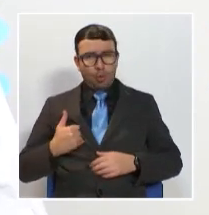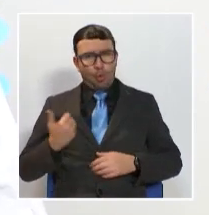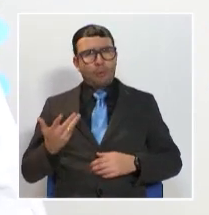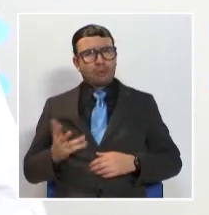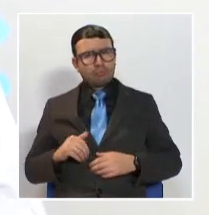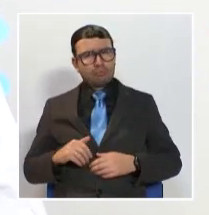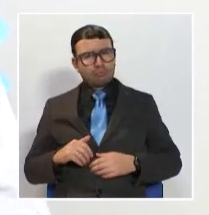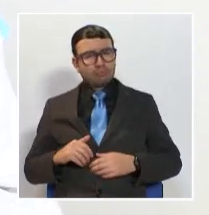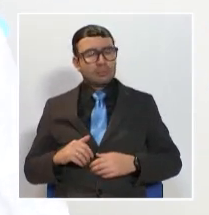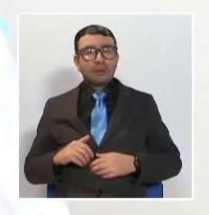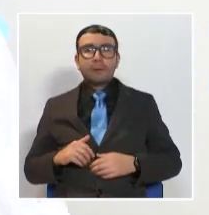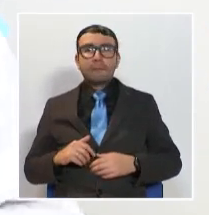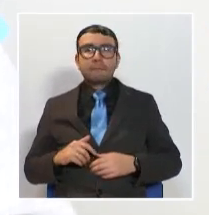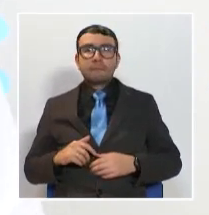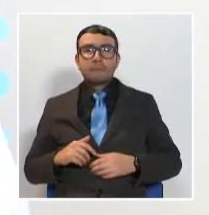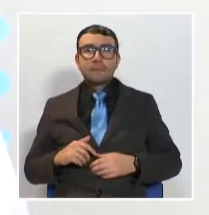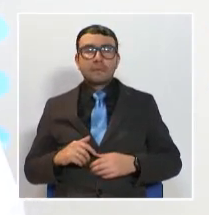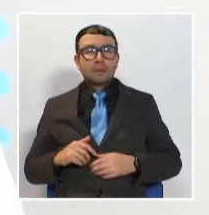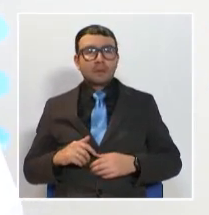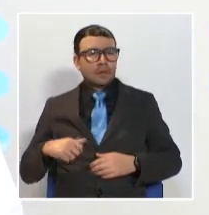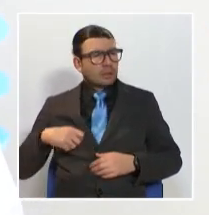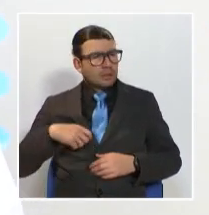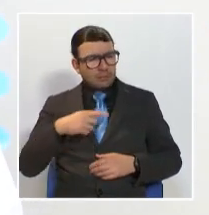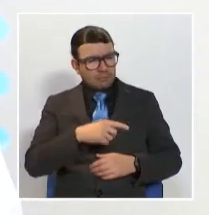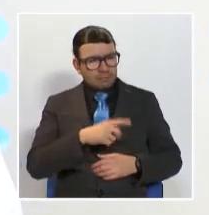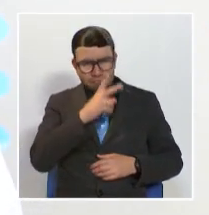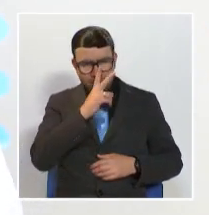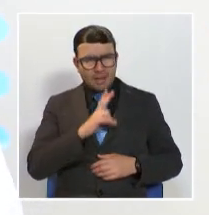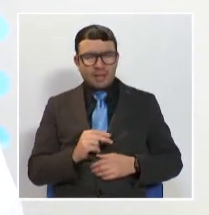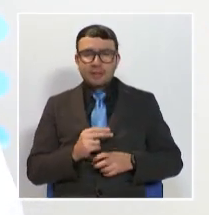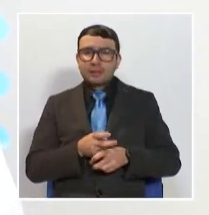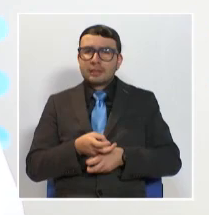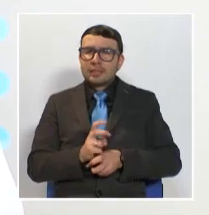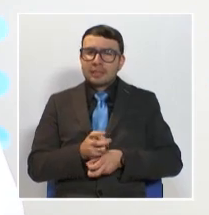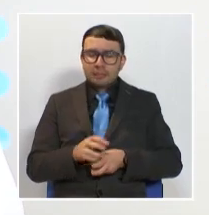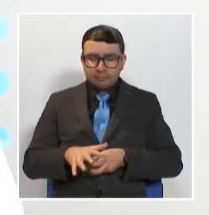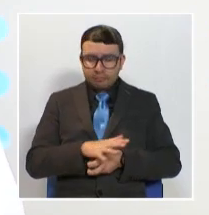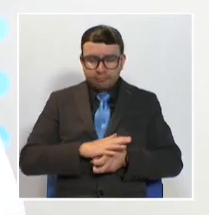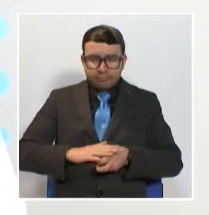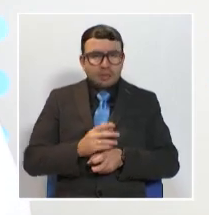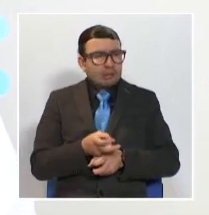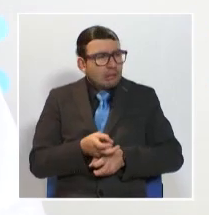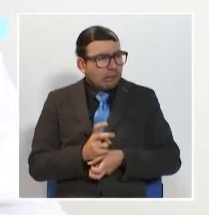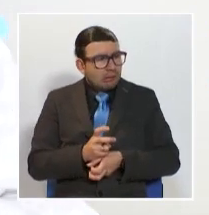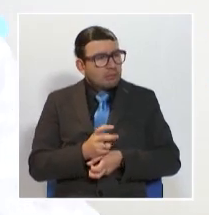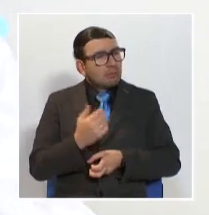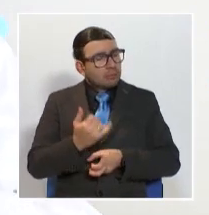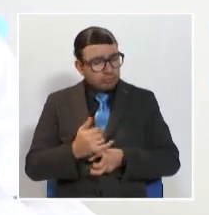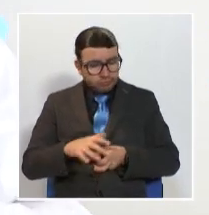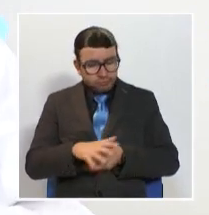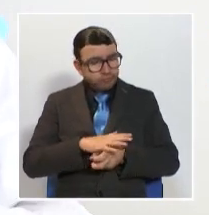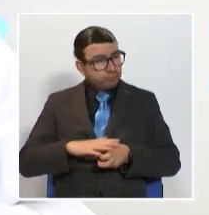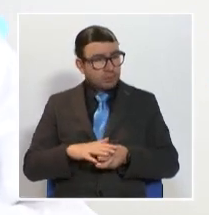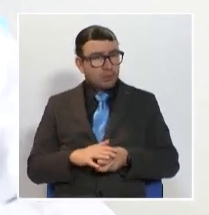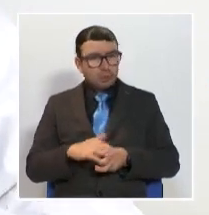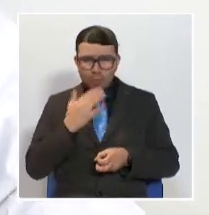tenido una aparente hernia discal o lumbar. Ese proceso